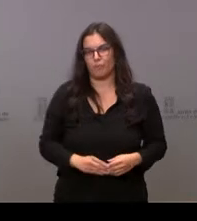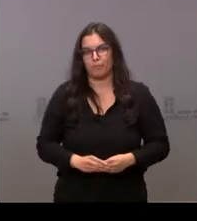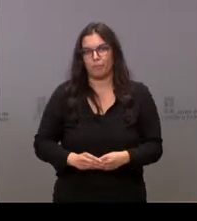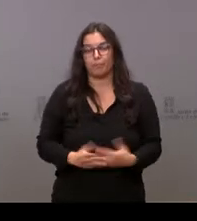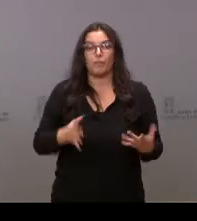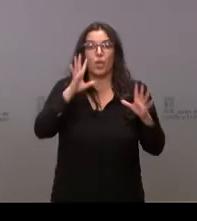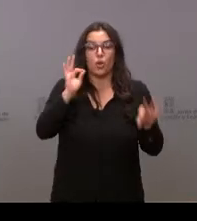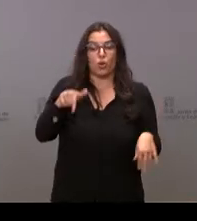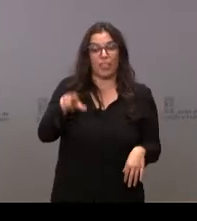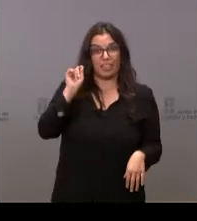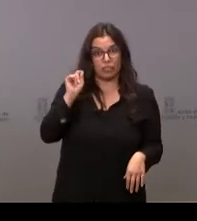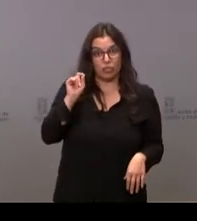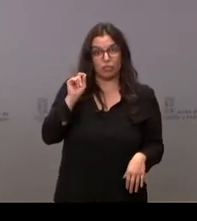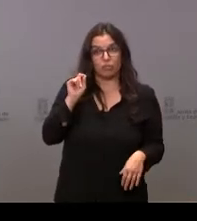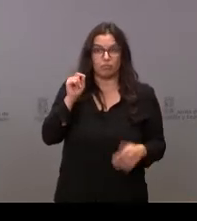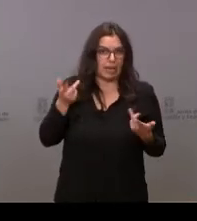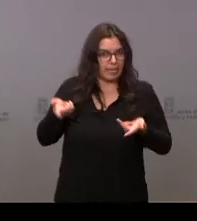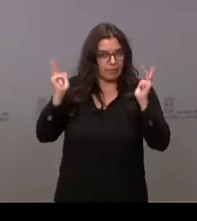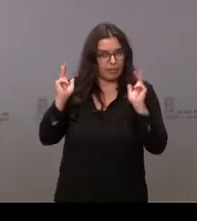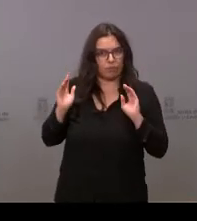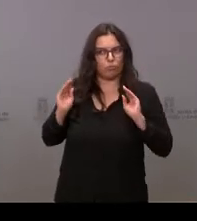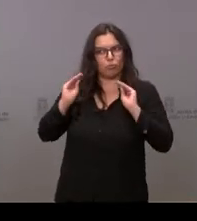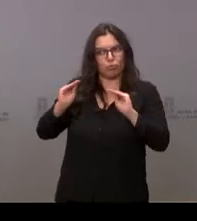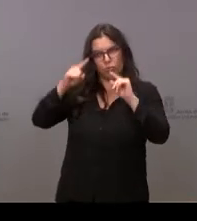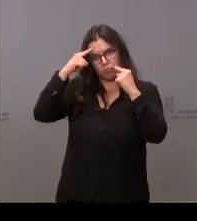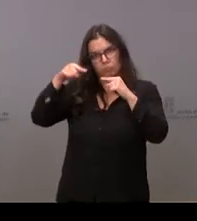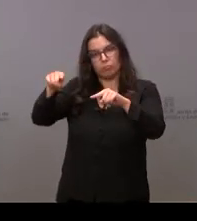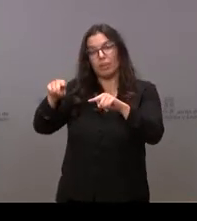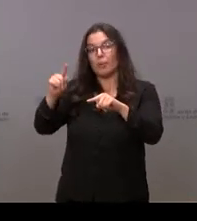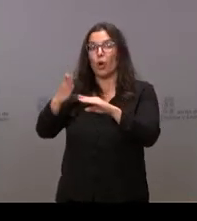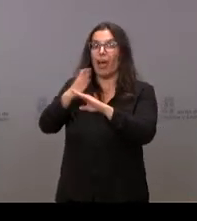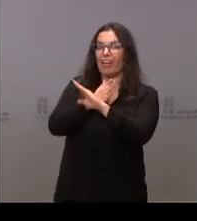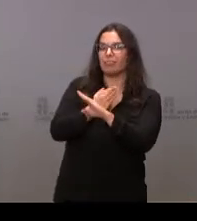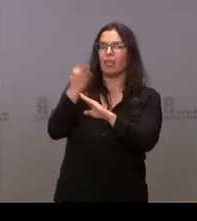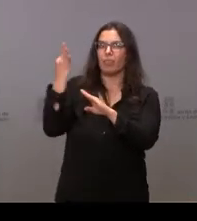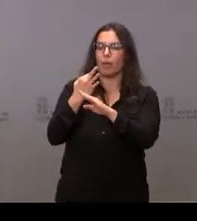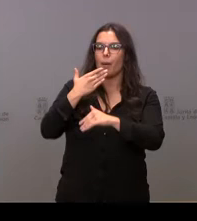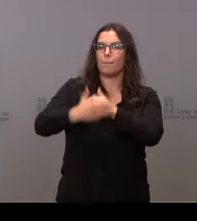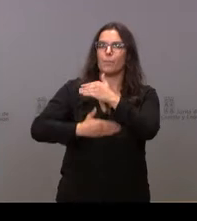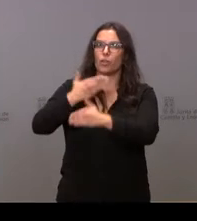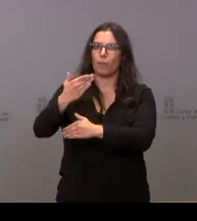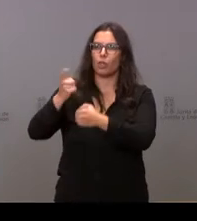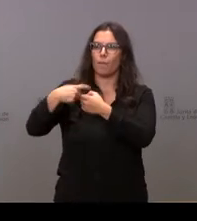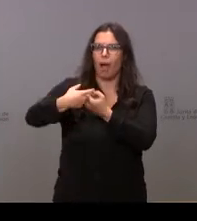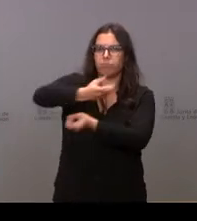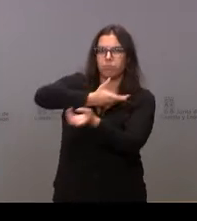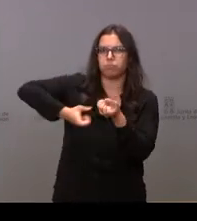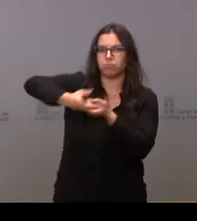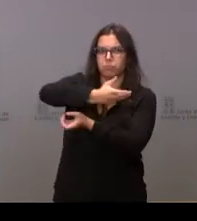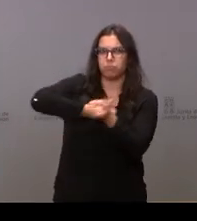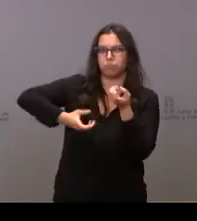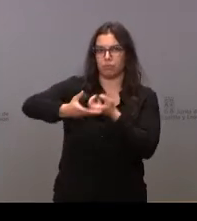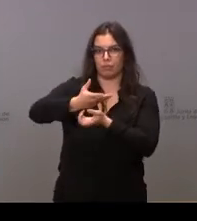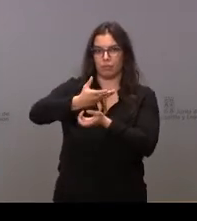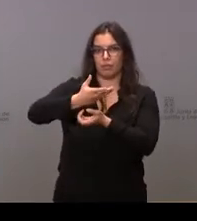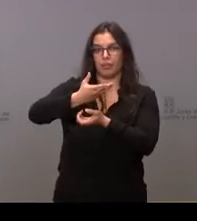esta decisión, que es libre, tiene que venir precedida por un procedimiento participativo